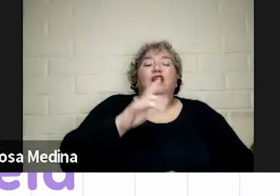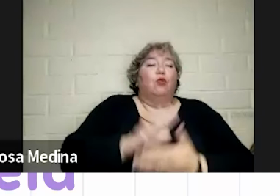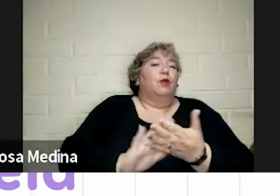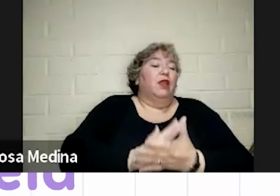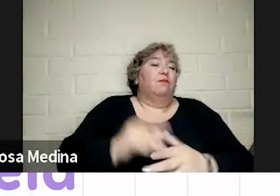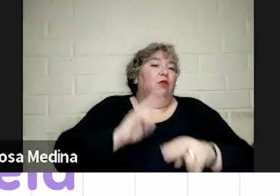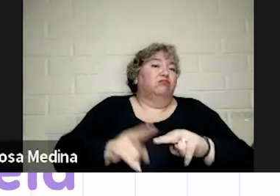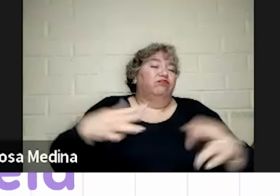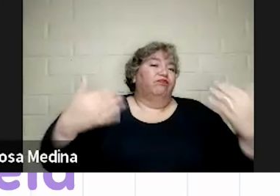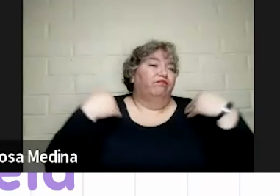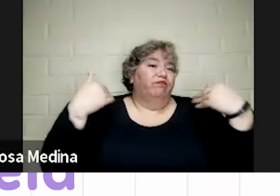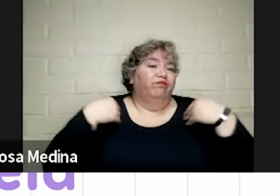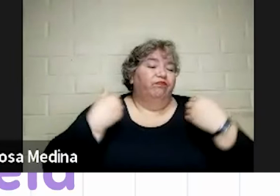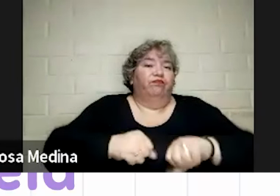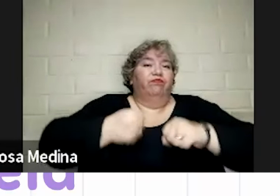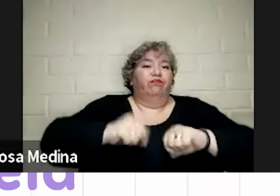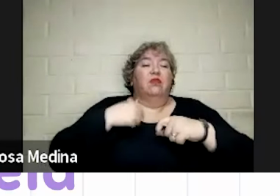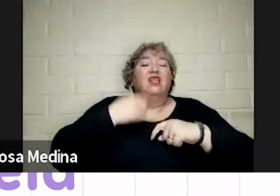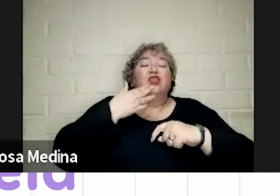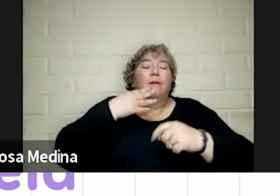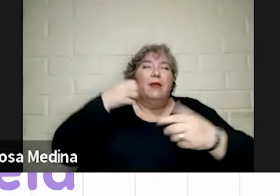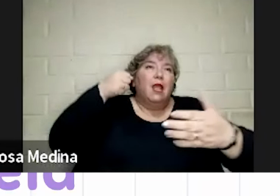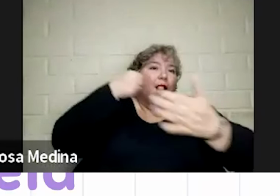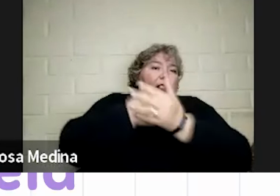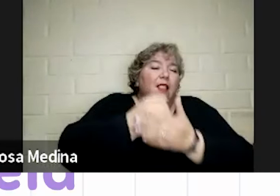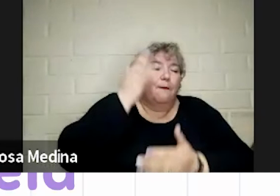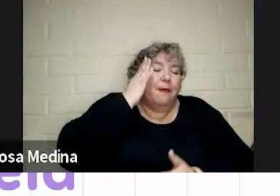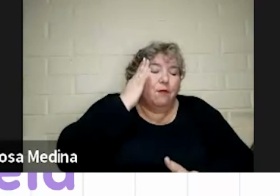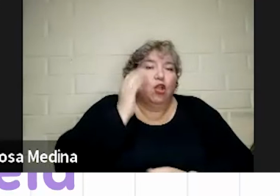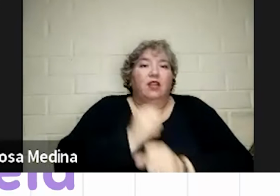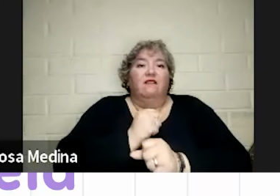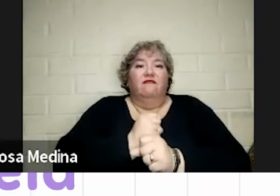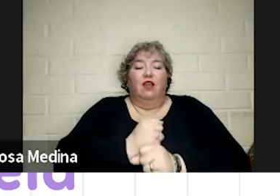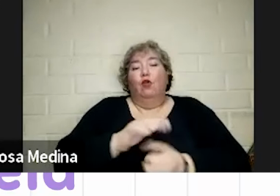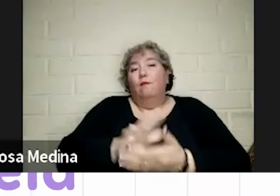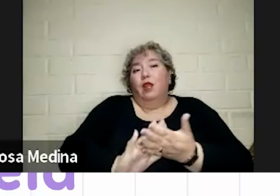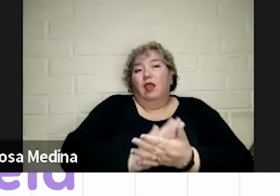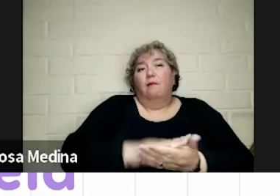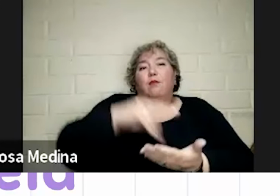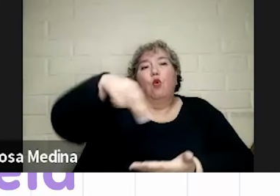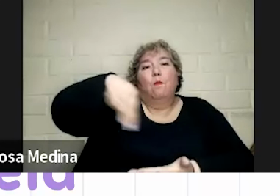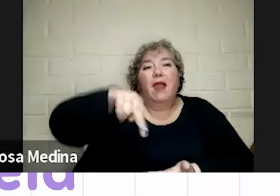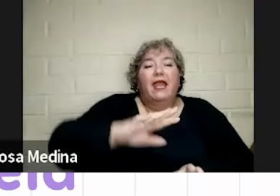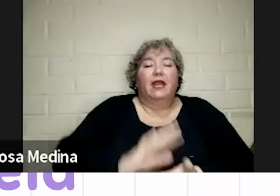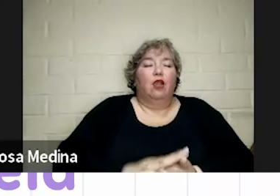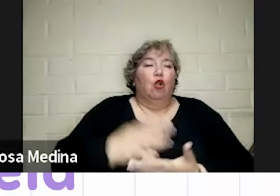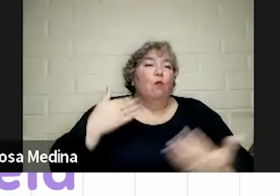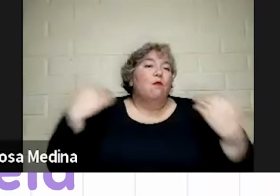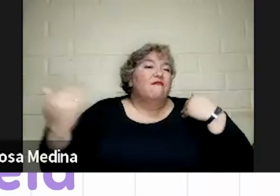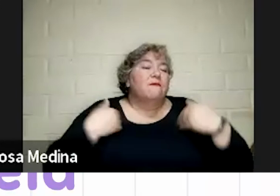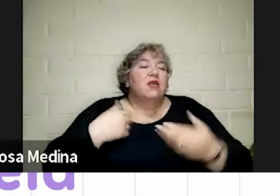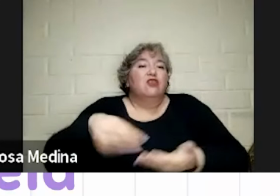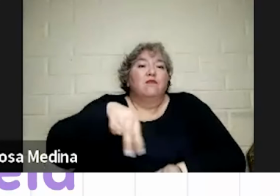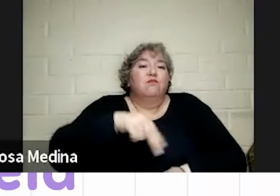También interfiere la memoria de trabajo, si tenemos que hacer un baile, si tenemos que hacer un movimiento para un deporte, etc.